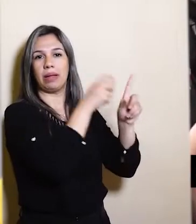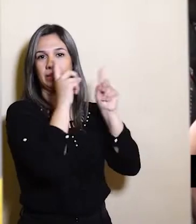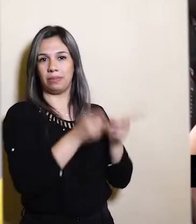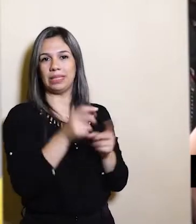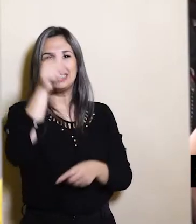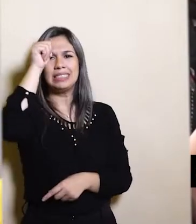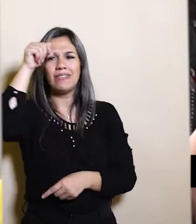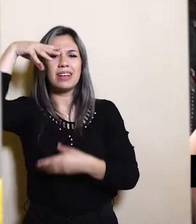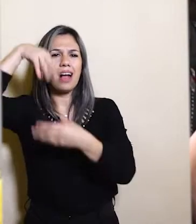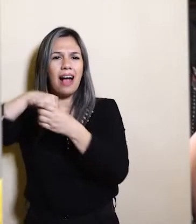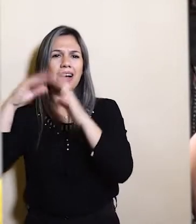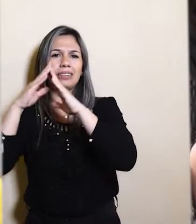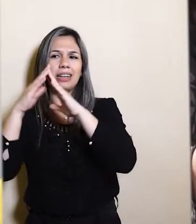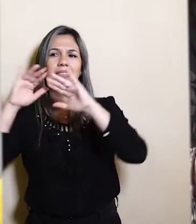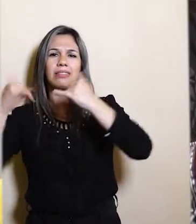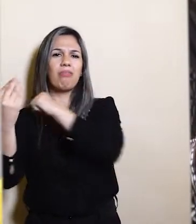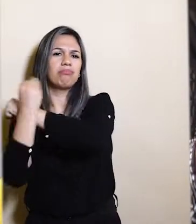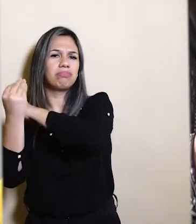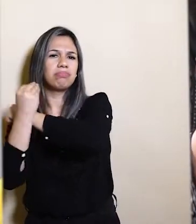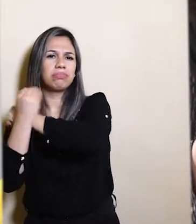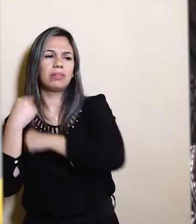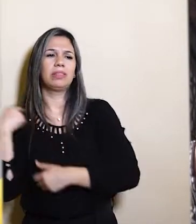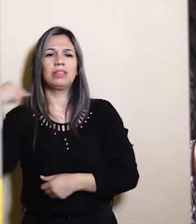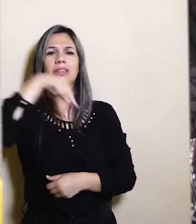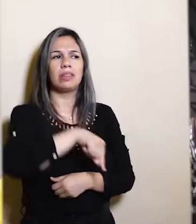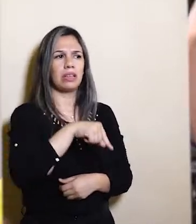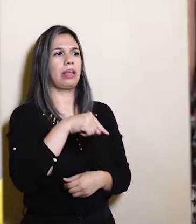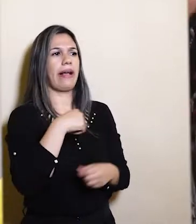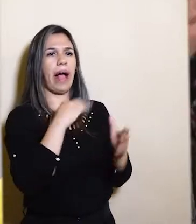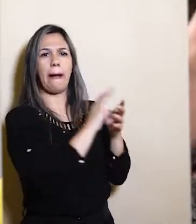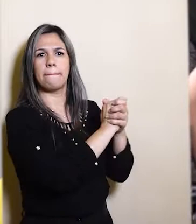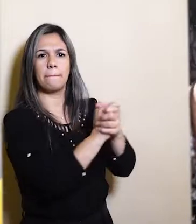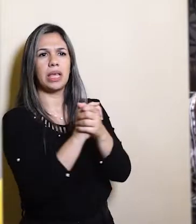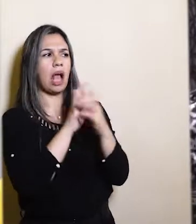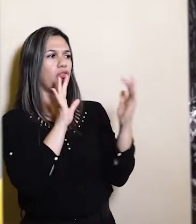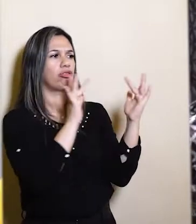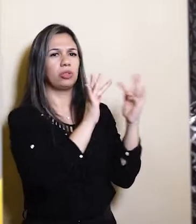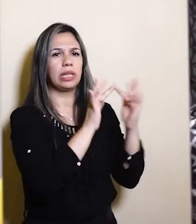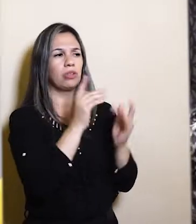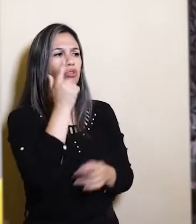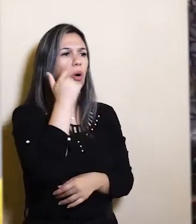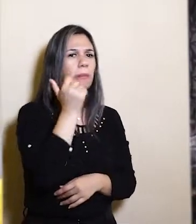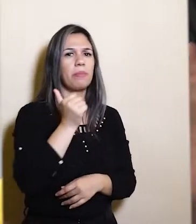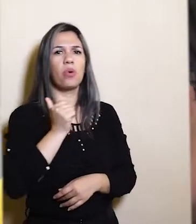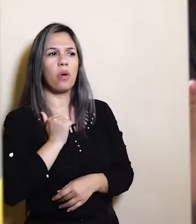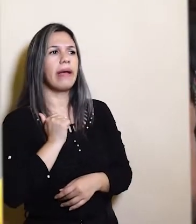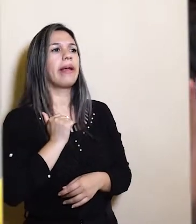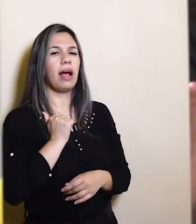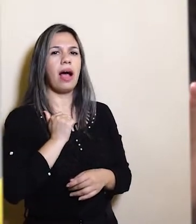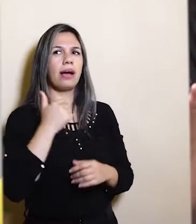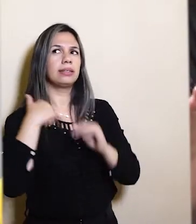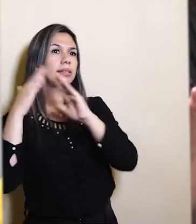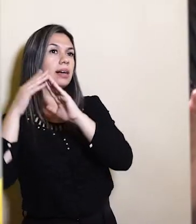educación integral en sexualidad, porque entiende que su relacionamiento con la niña, con el niño, ¿no? Puede uh-huh. ser